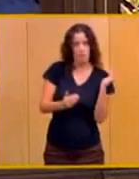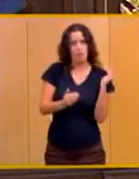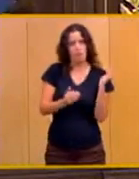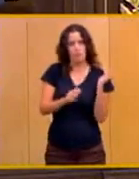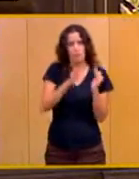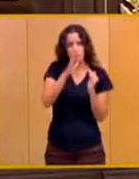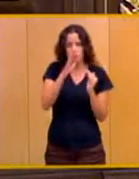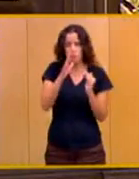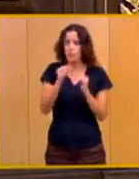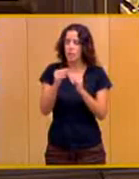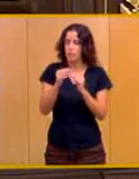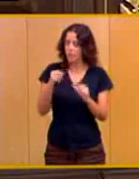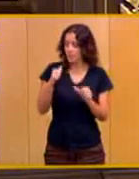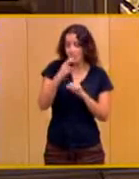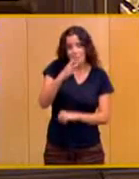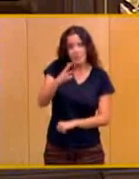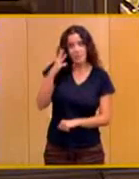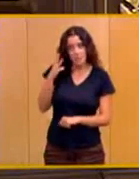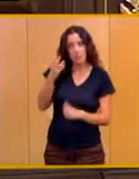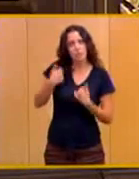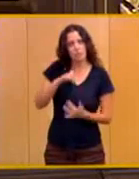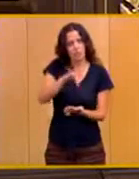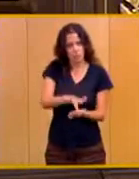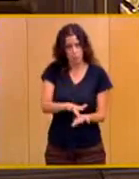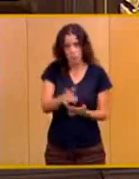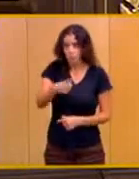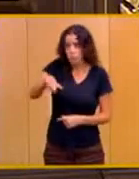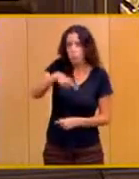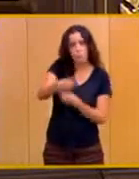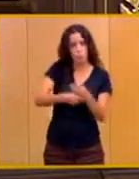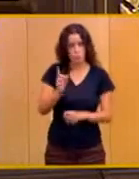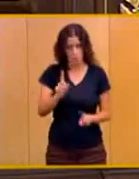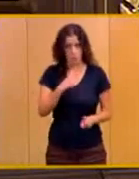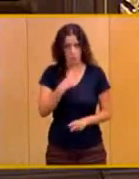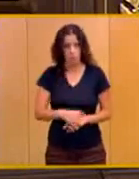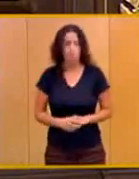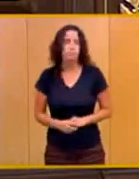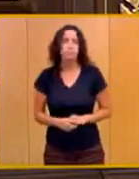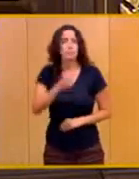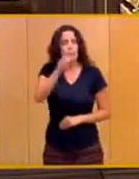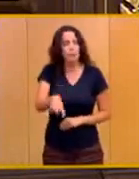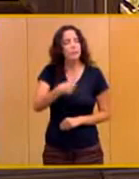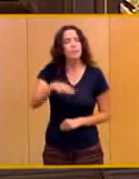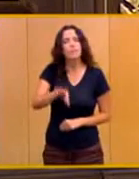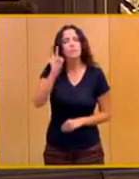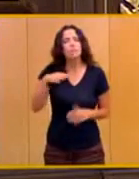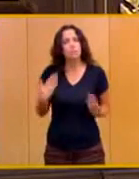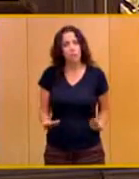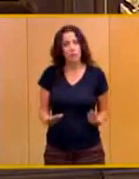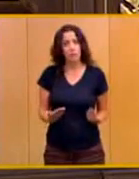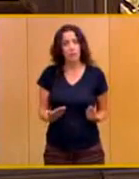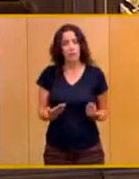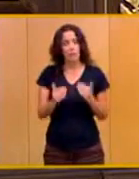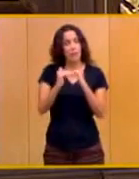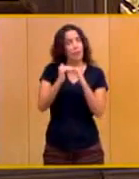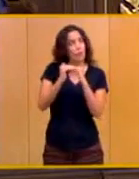sistemáticamente durante los 6 años anteriores, cosa que, por cierto, ustedes no hicieron. Y hemos decidido congelar, que no